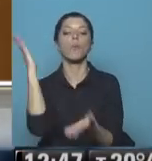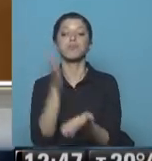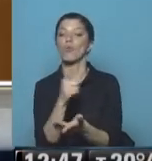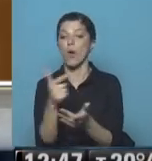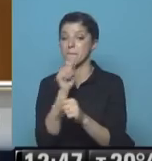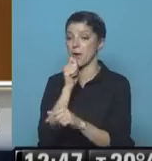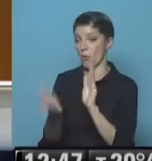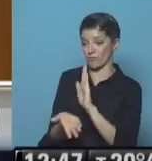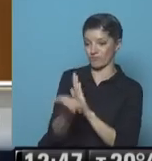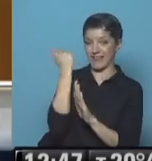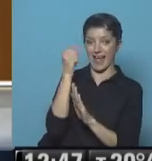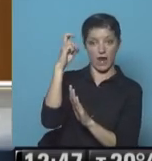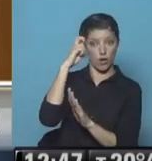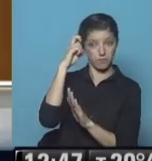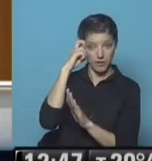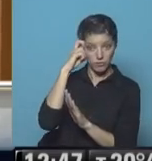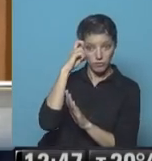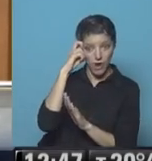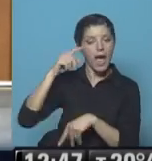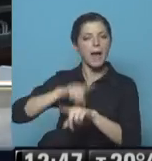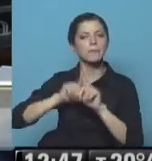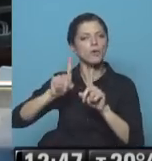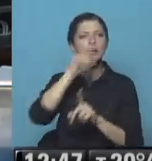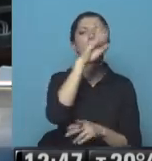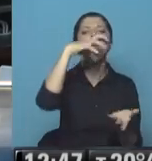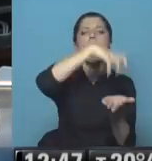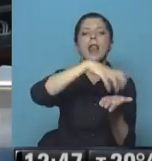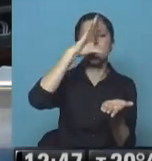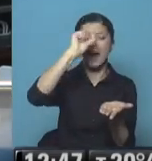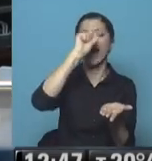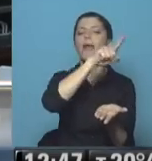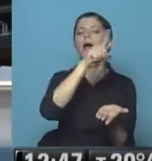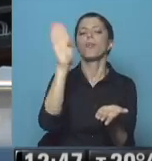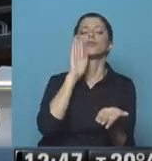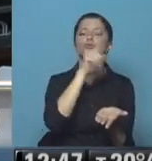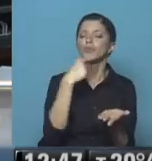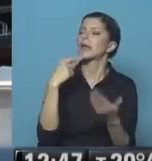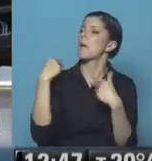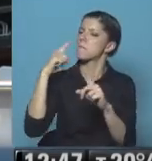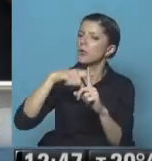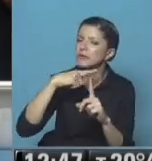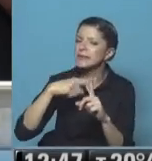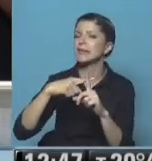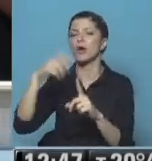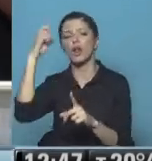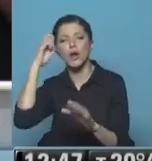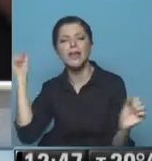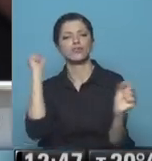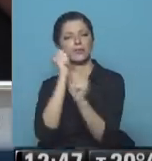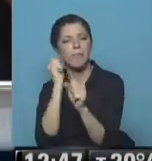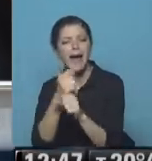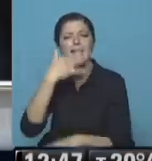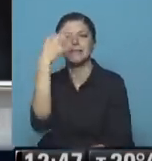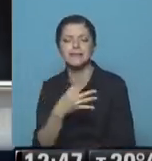de la Embajada de Estados Unidos saca un comunicado diciendo que es muy positivo que el Congreso vaya a trabajar y que decida el futuro de la